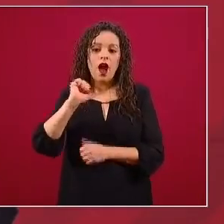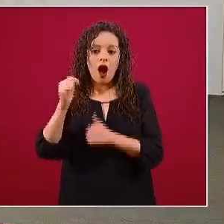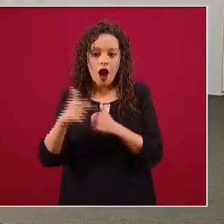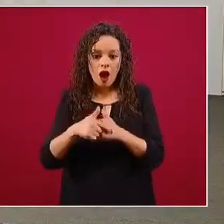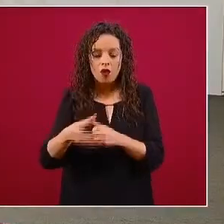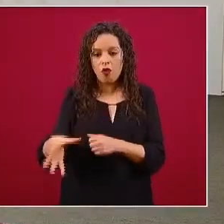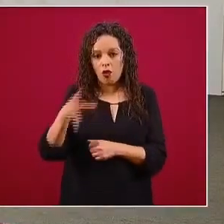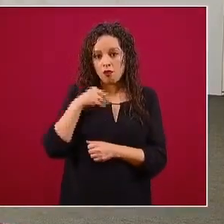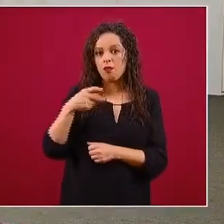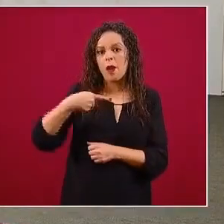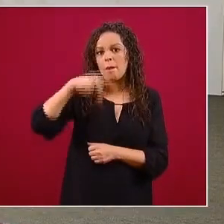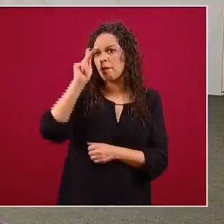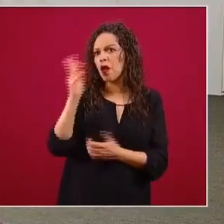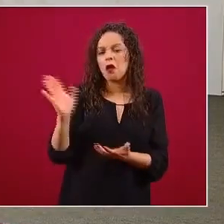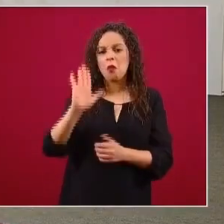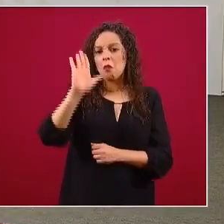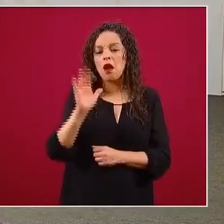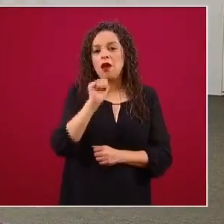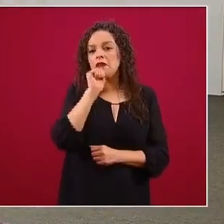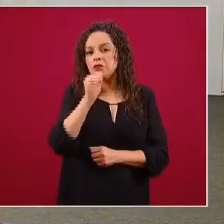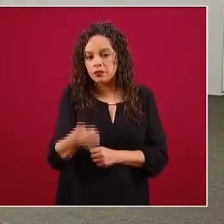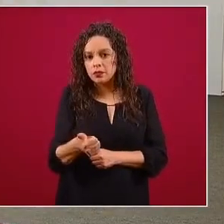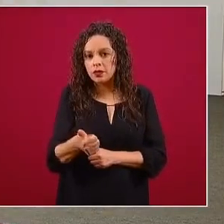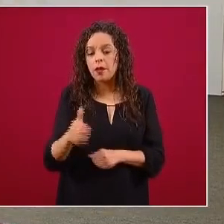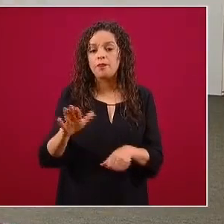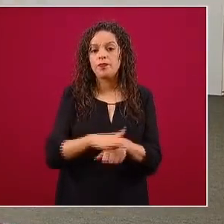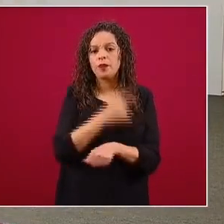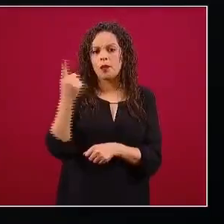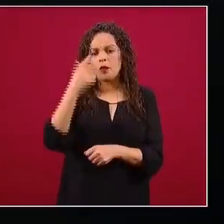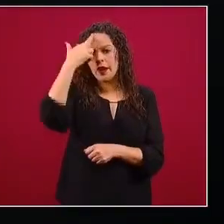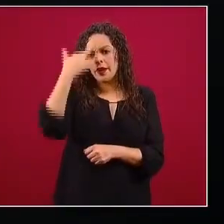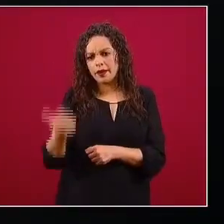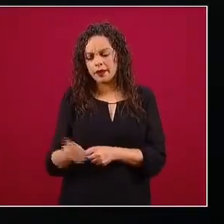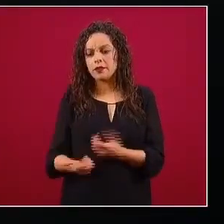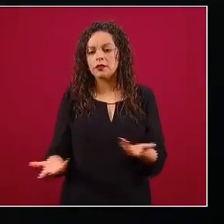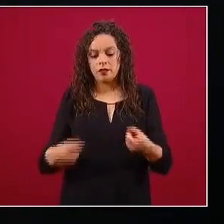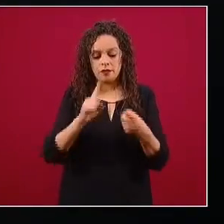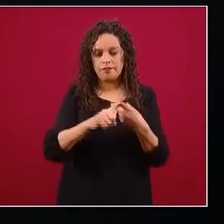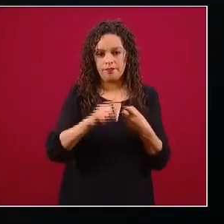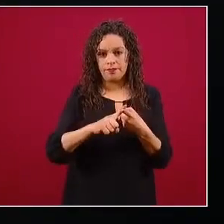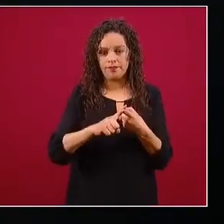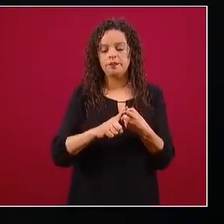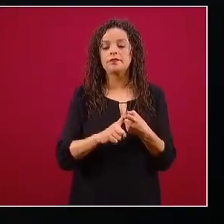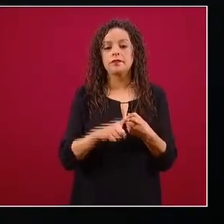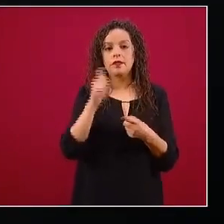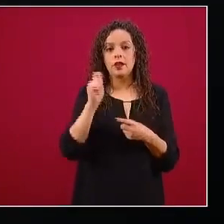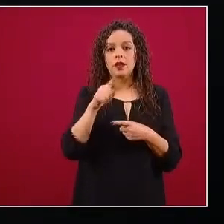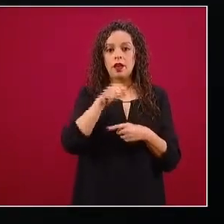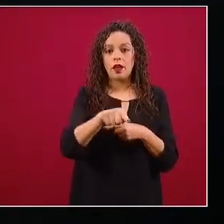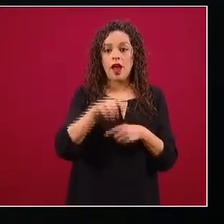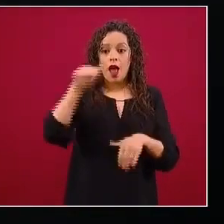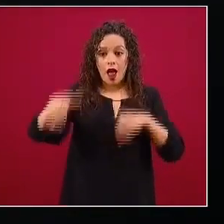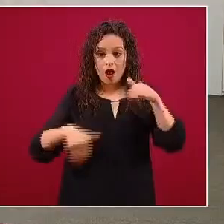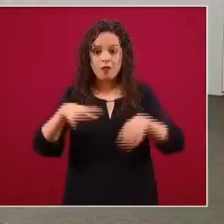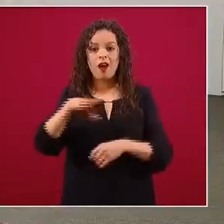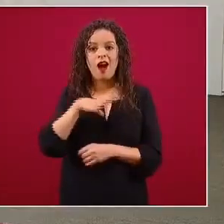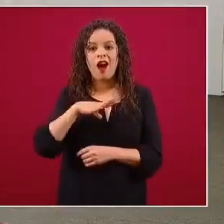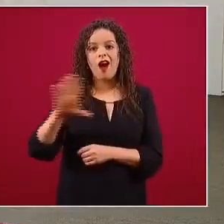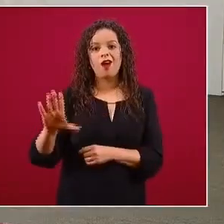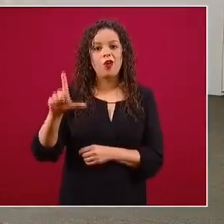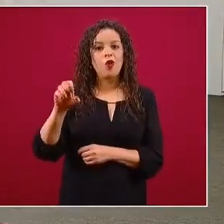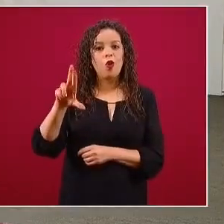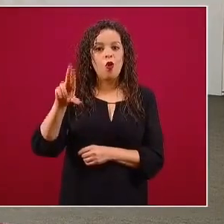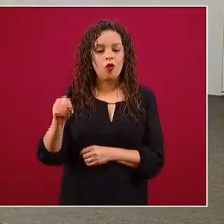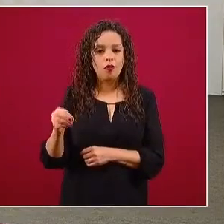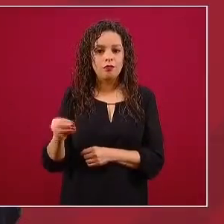parece ser el caso, por muchas razones. En primera, generalmente las albercas están cloradas y la concentración